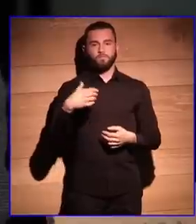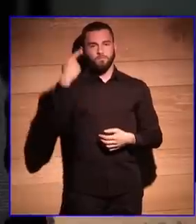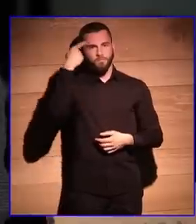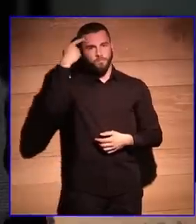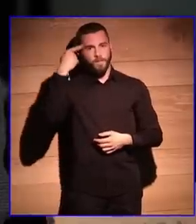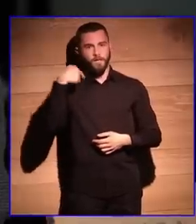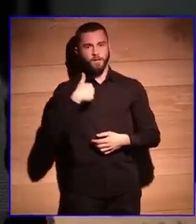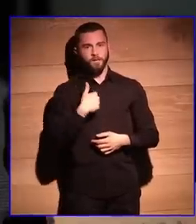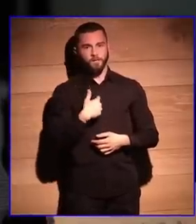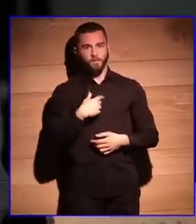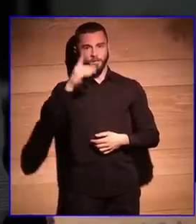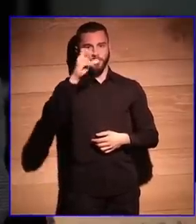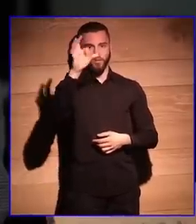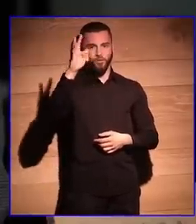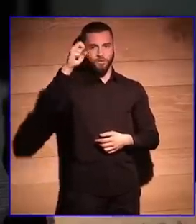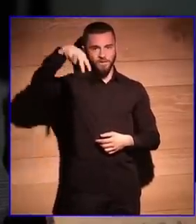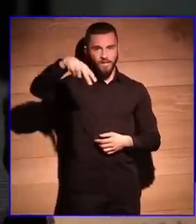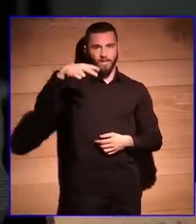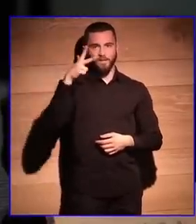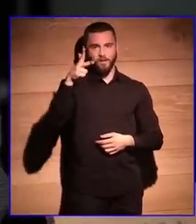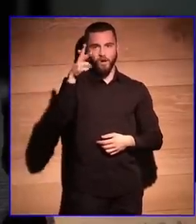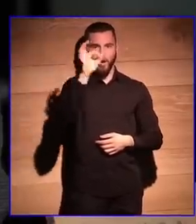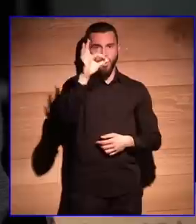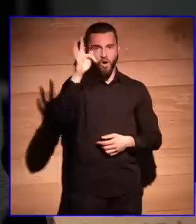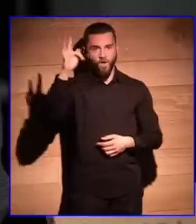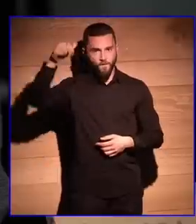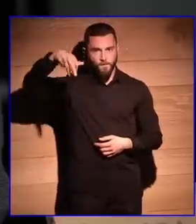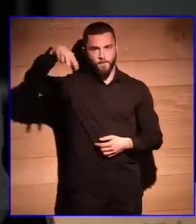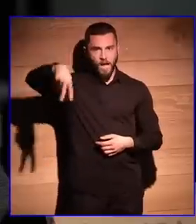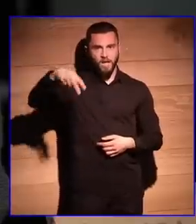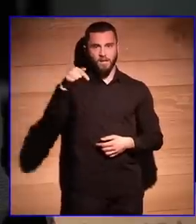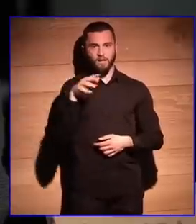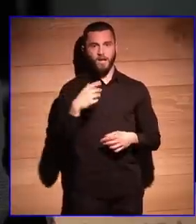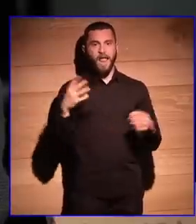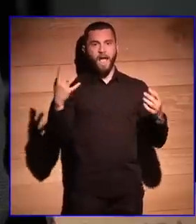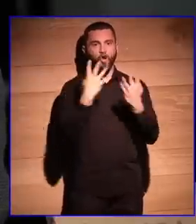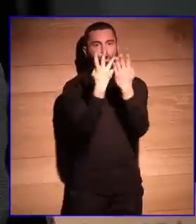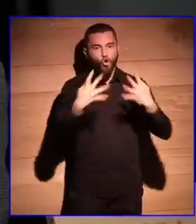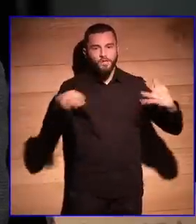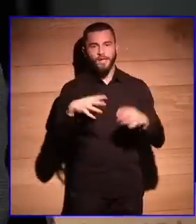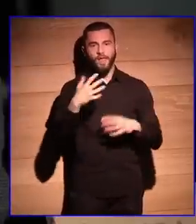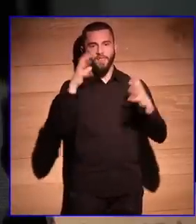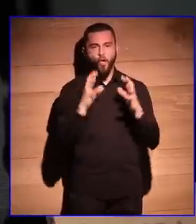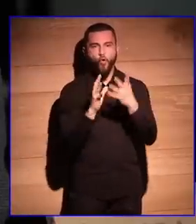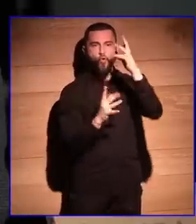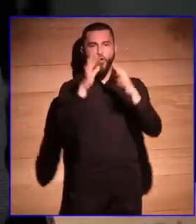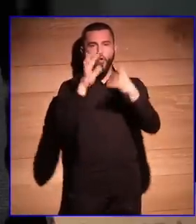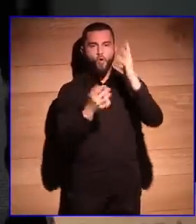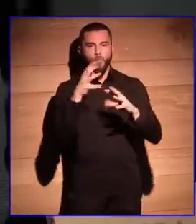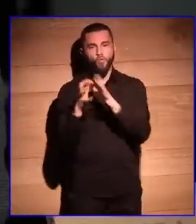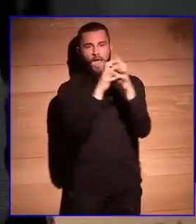en La Cortina de Humo, ¿lo recordáis? Que se supone que se basaba en el productor Bob Evans y que consigue crear esa conspiración